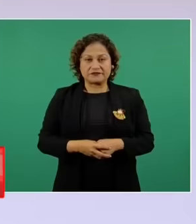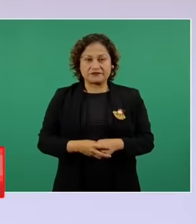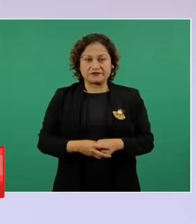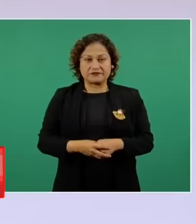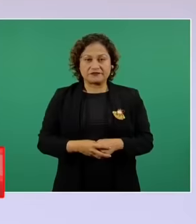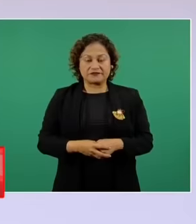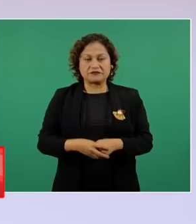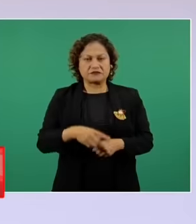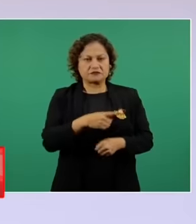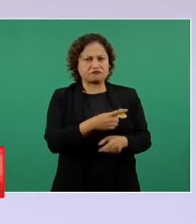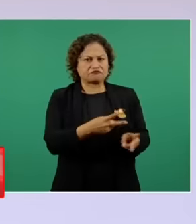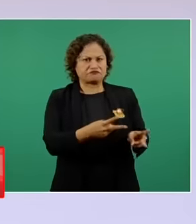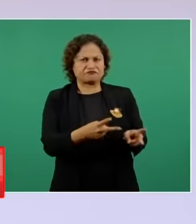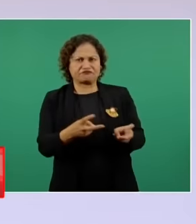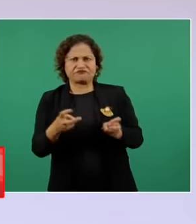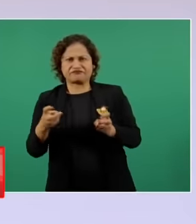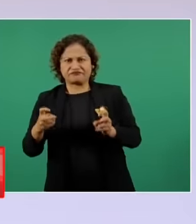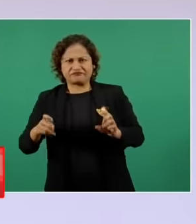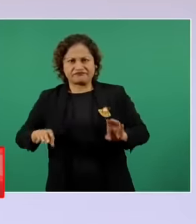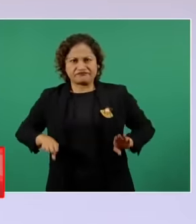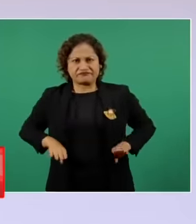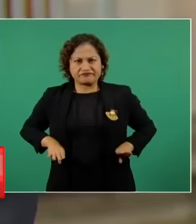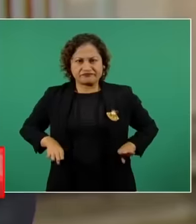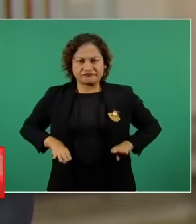malditísimo ladrón,